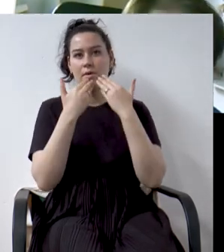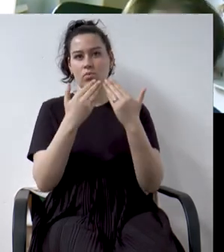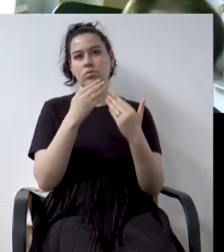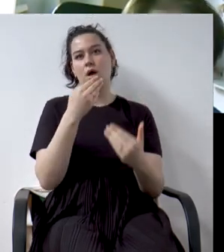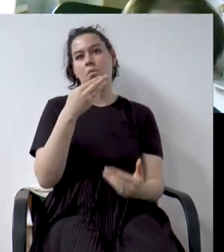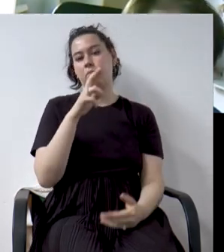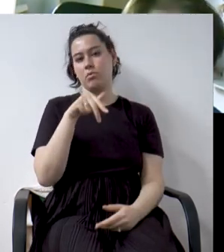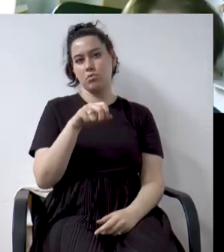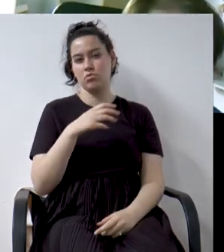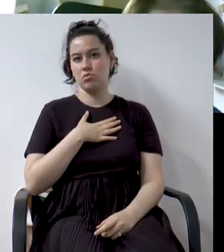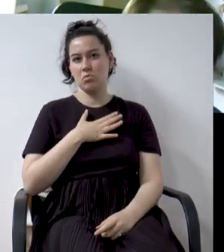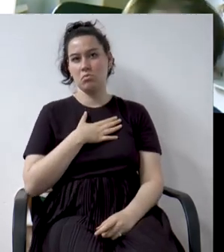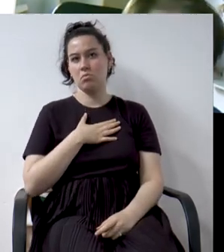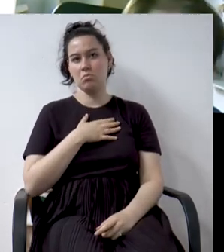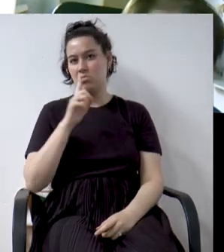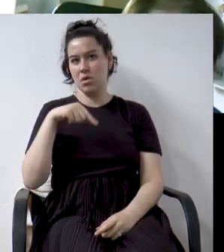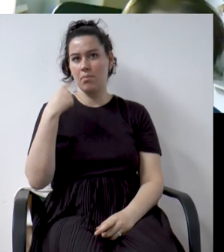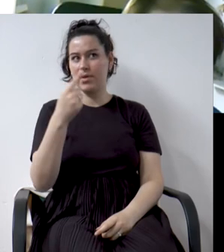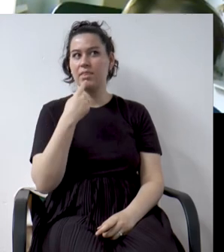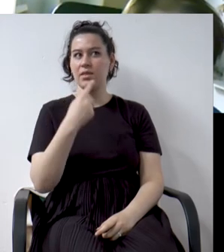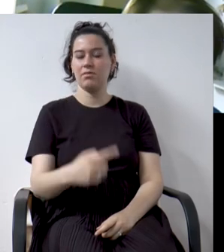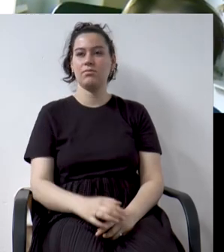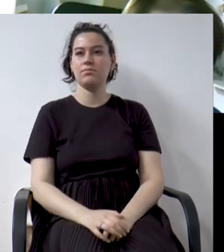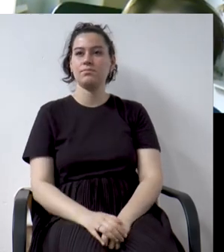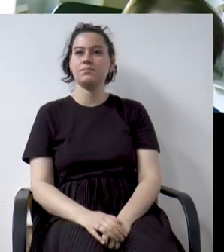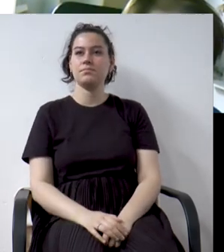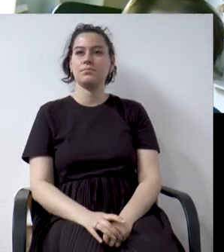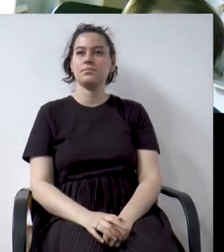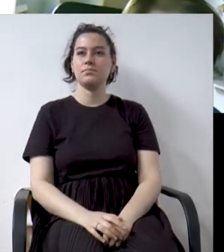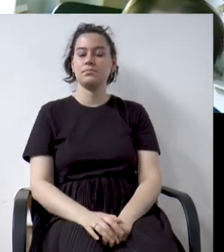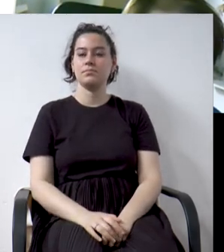Bruno, yo comento después, no pasa nada.